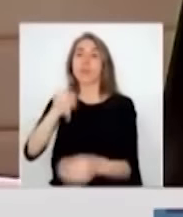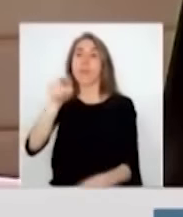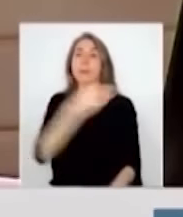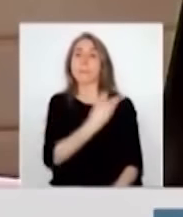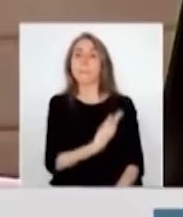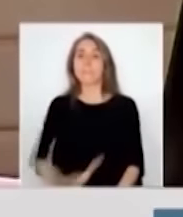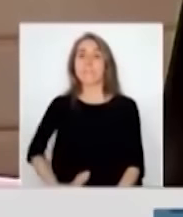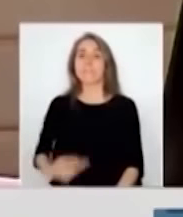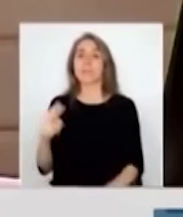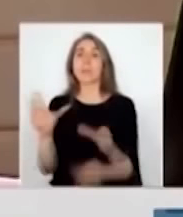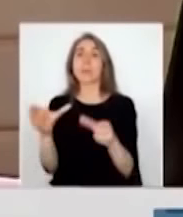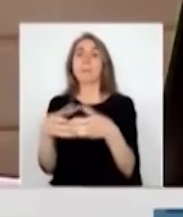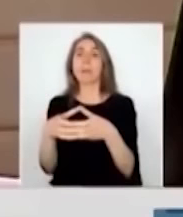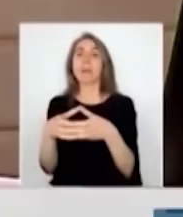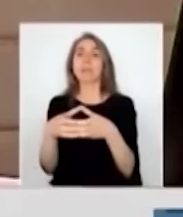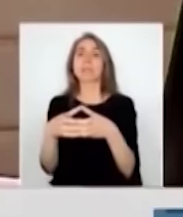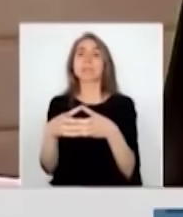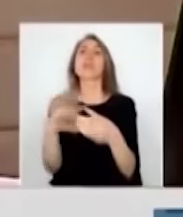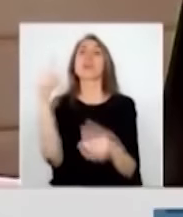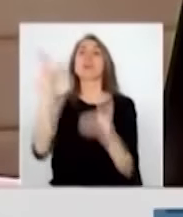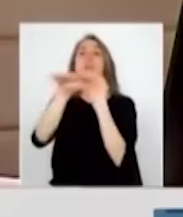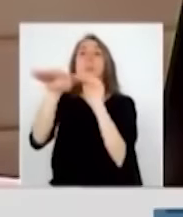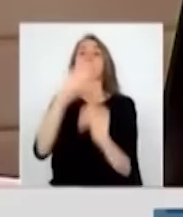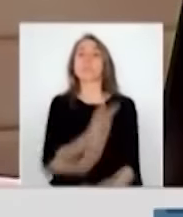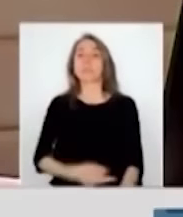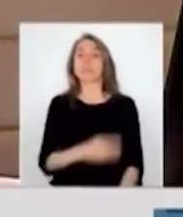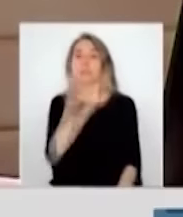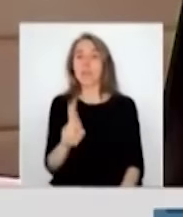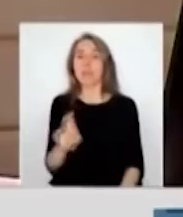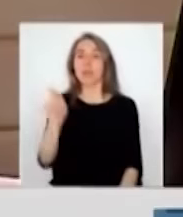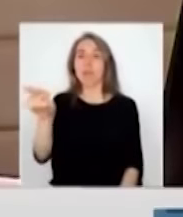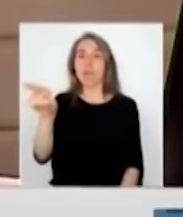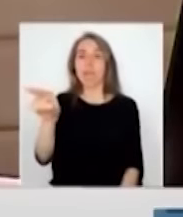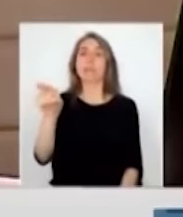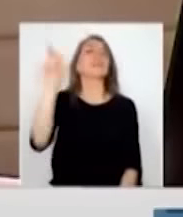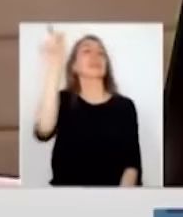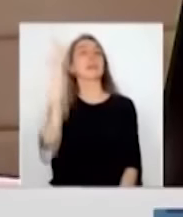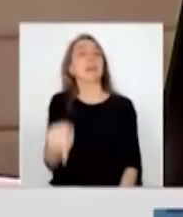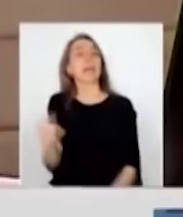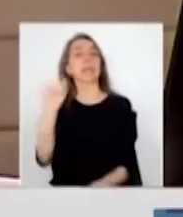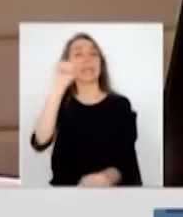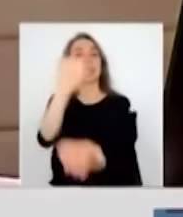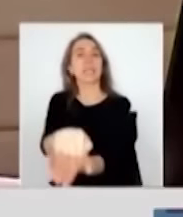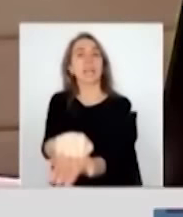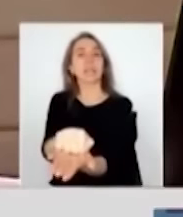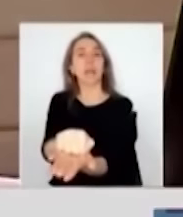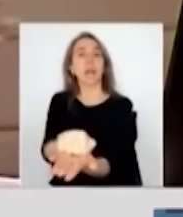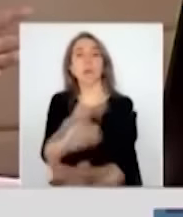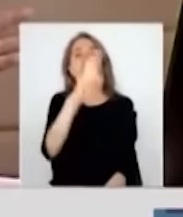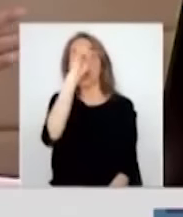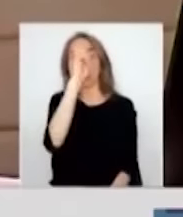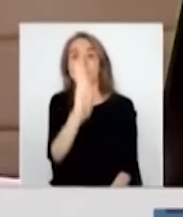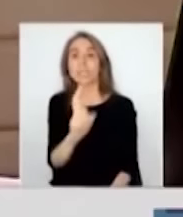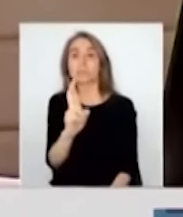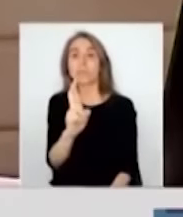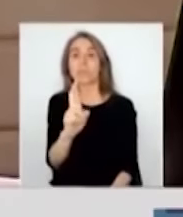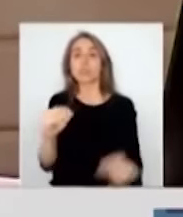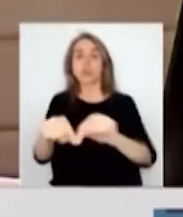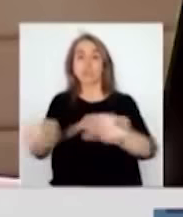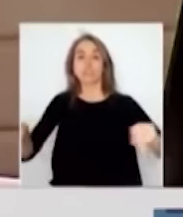como presidente de la comisión si avanza o no avanza, en qué velocidad. Y en la comisión del trabajo entra Jimena